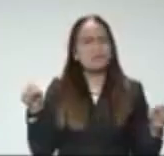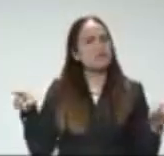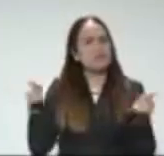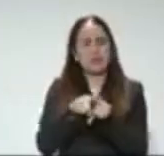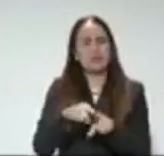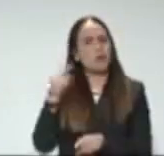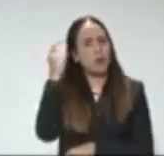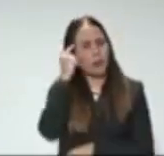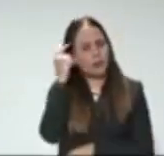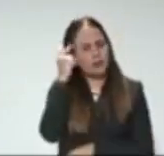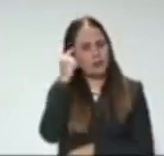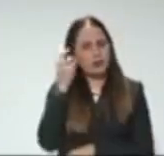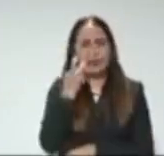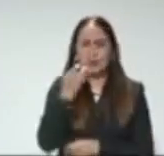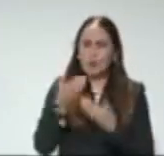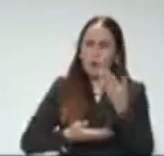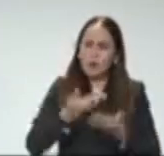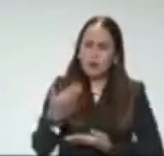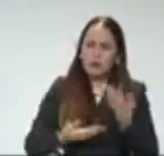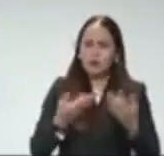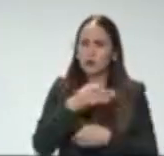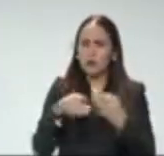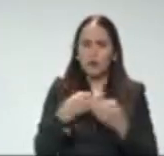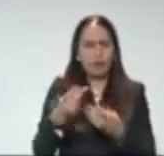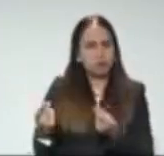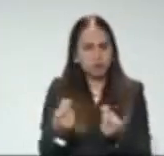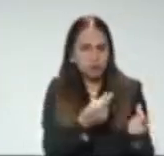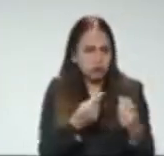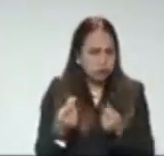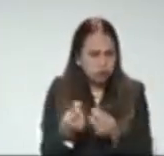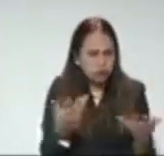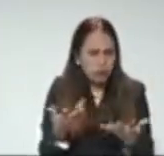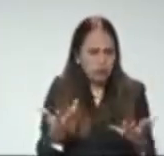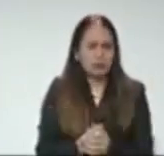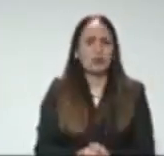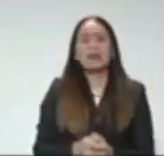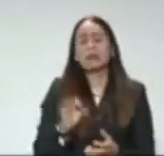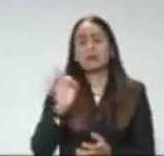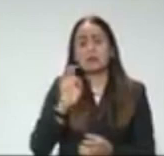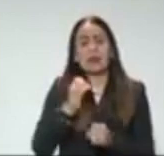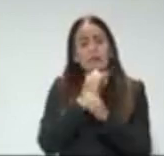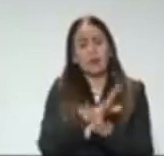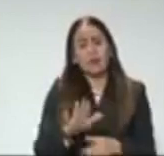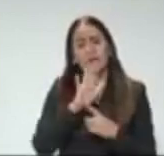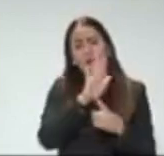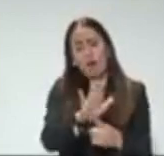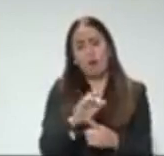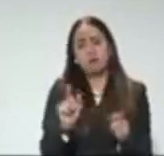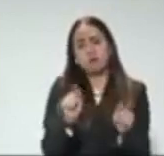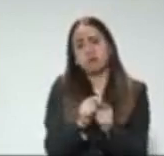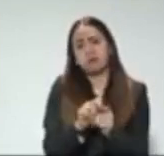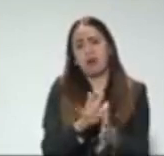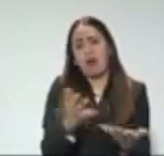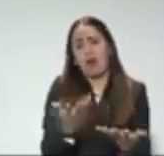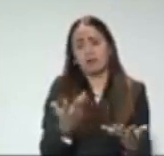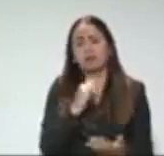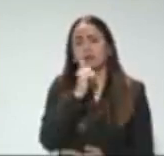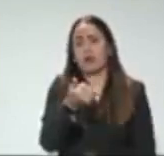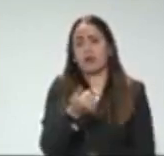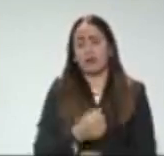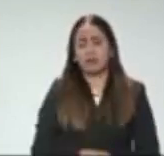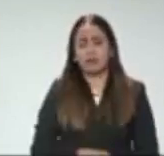este es un proceso dinámico no puede considerarse la transparencia pasiva como un elemento sustantivo